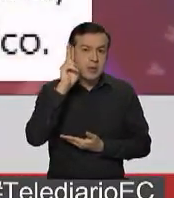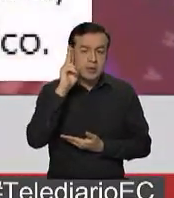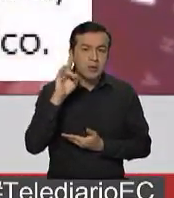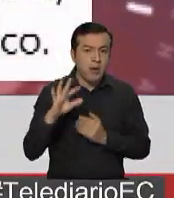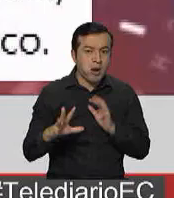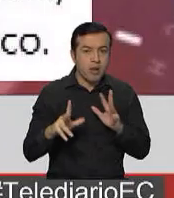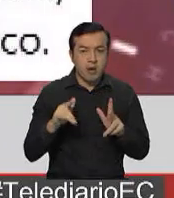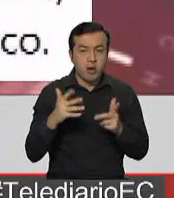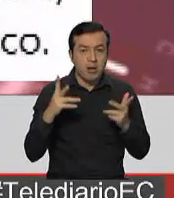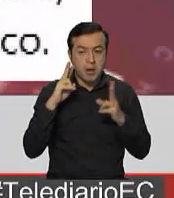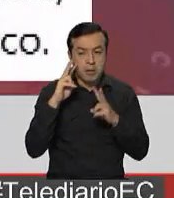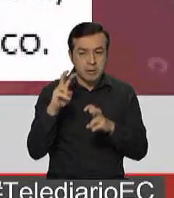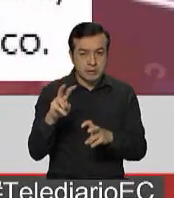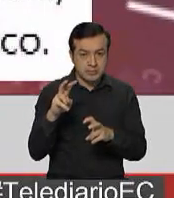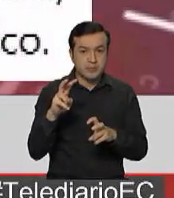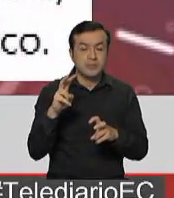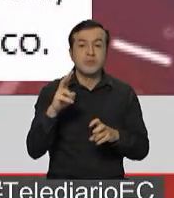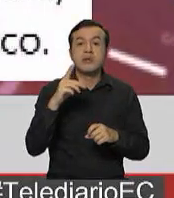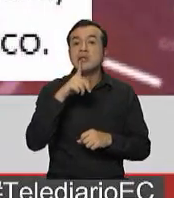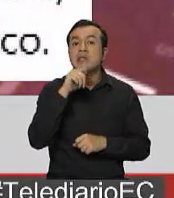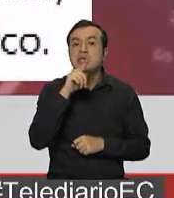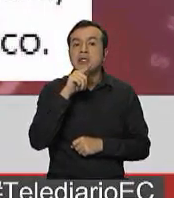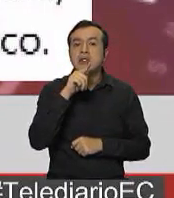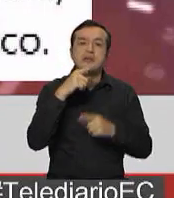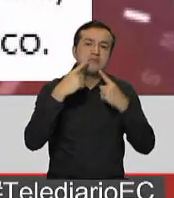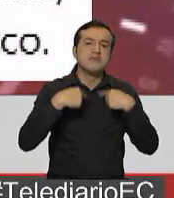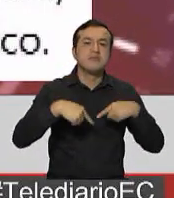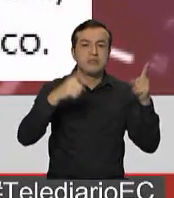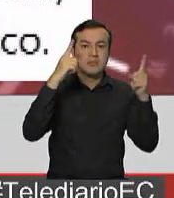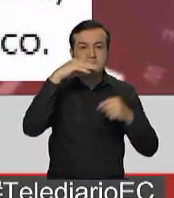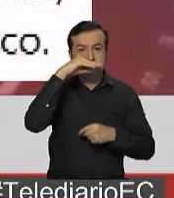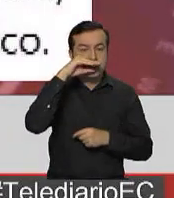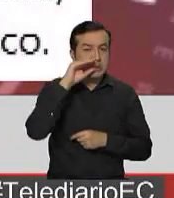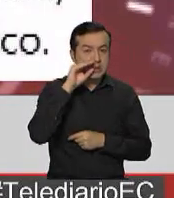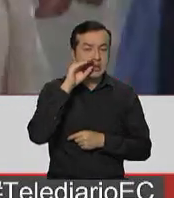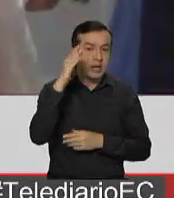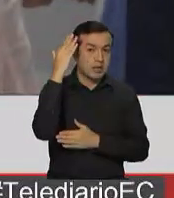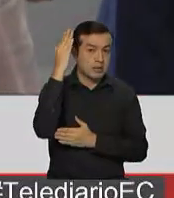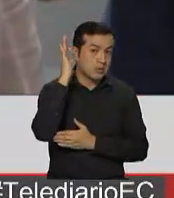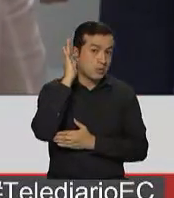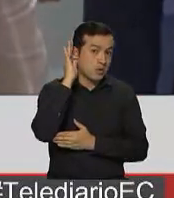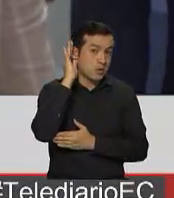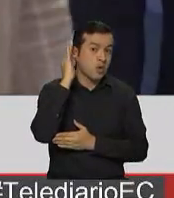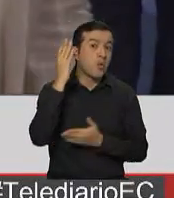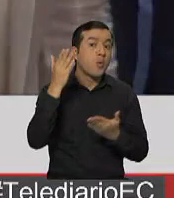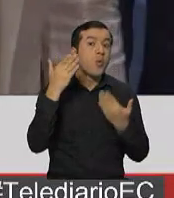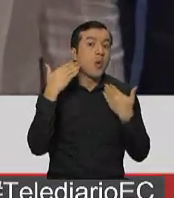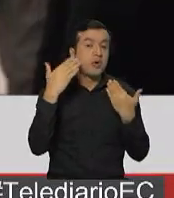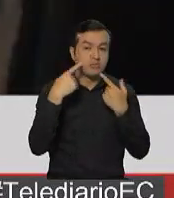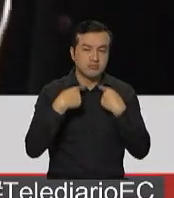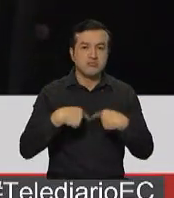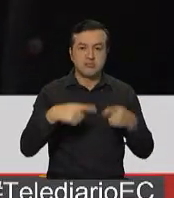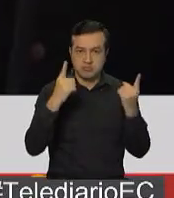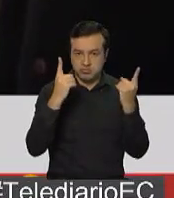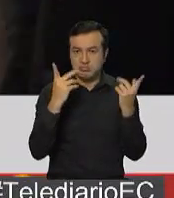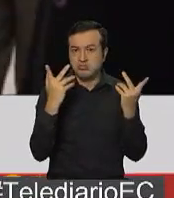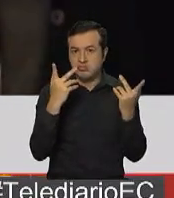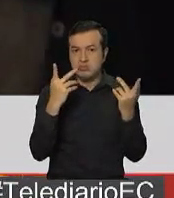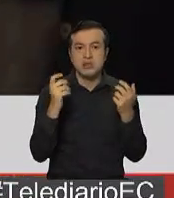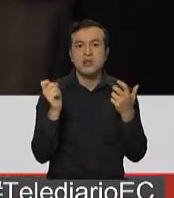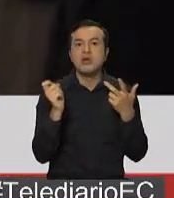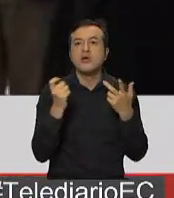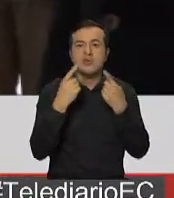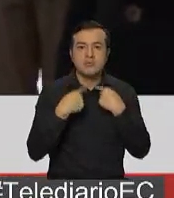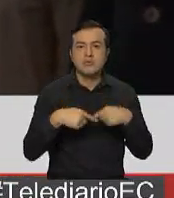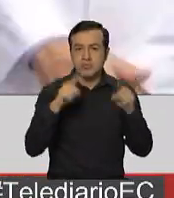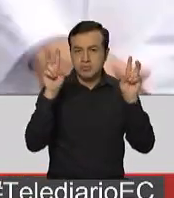tienda política, Jaime Nebot, hizo pública la decisión. La alcaldesa de Guayaquil también lo hizo en sus redes sociales. Posteriormente, se